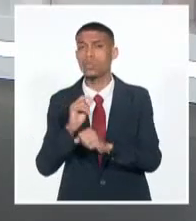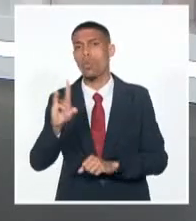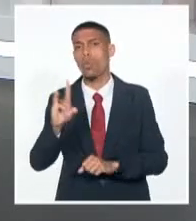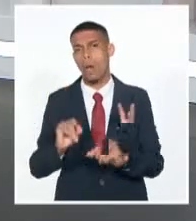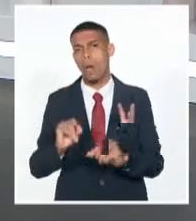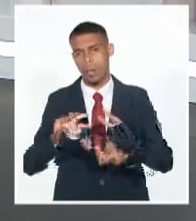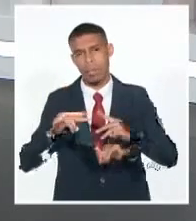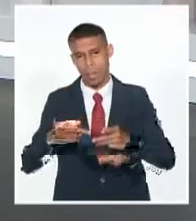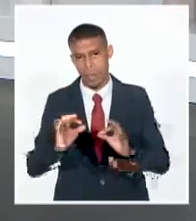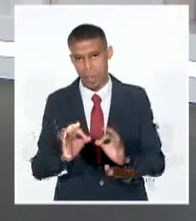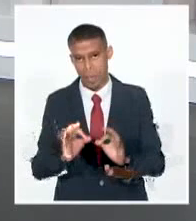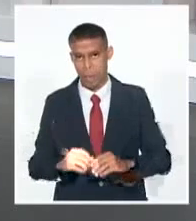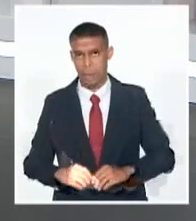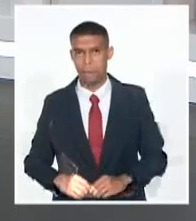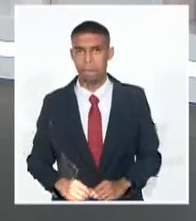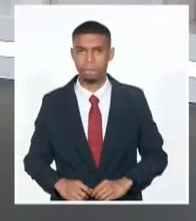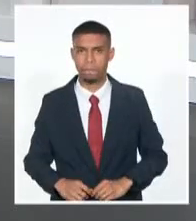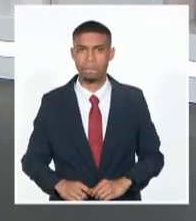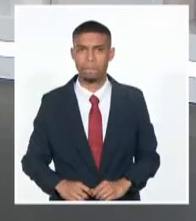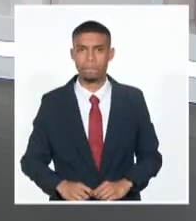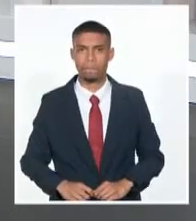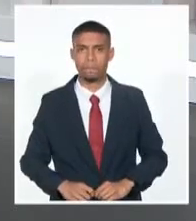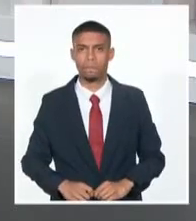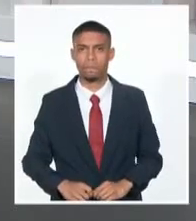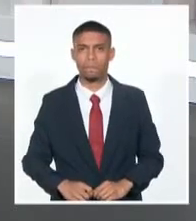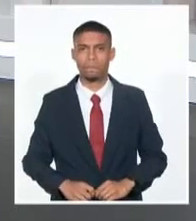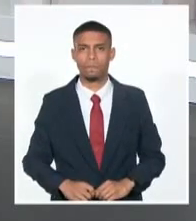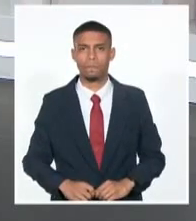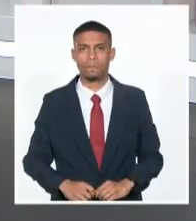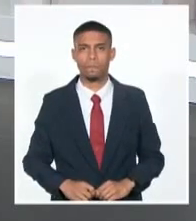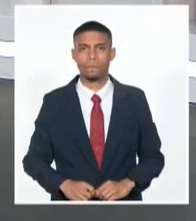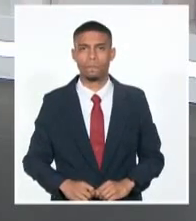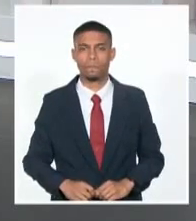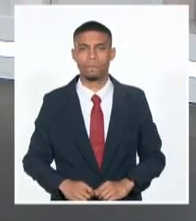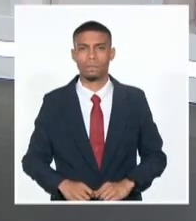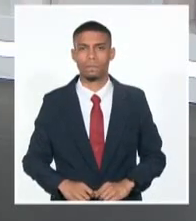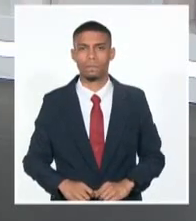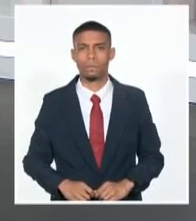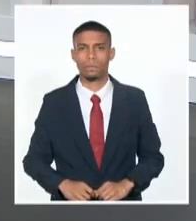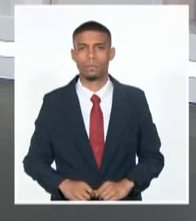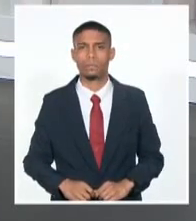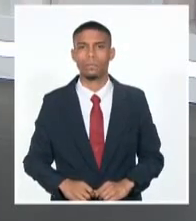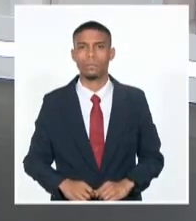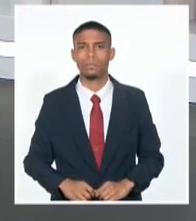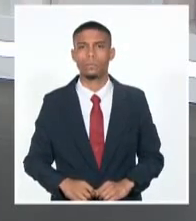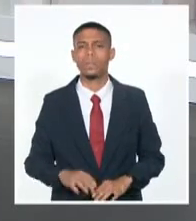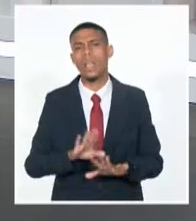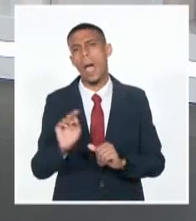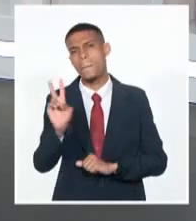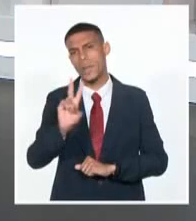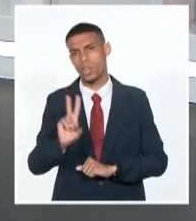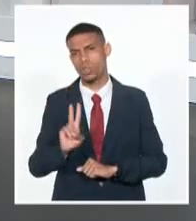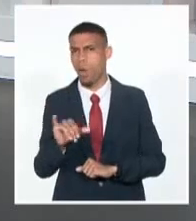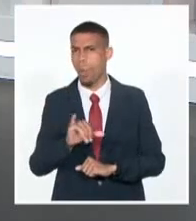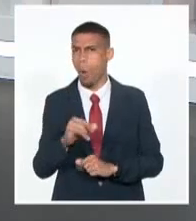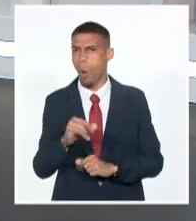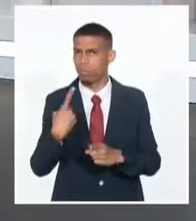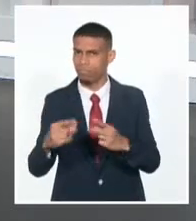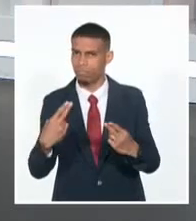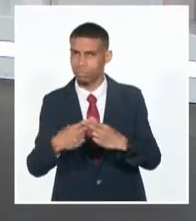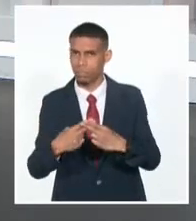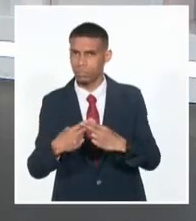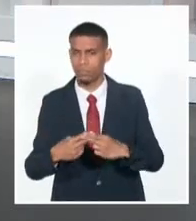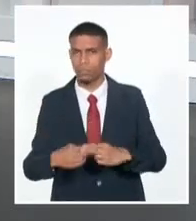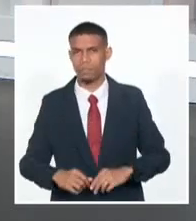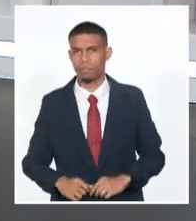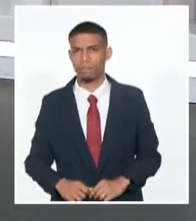selección cubana ante este elenco de Venezuela, que también se ha presentado con muchas cartas en estos Juegos Centroamericanos en el